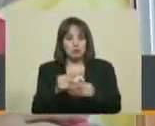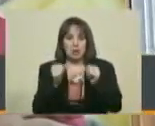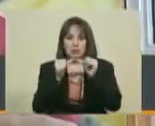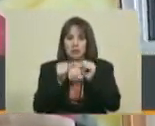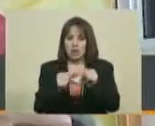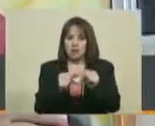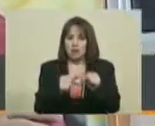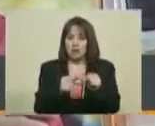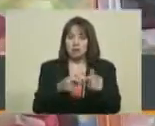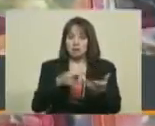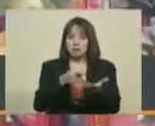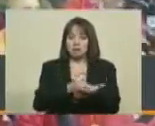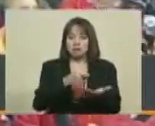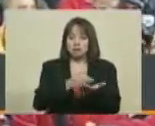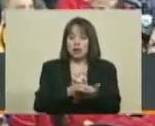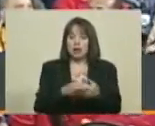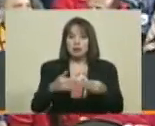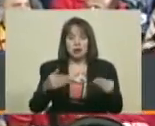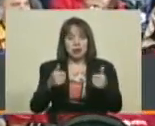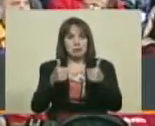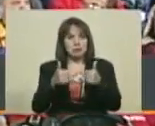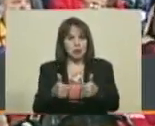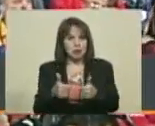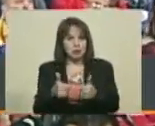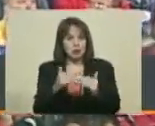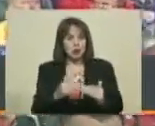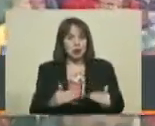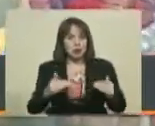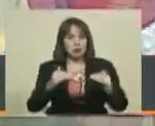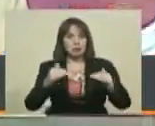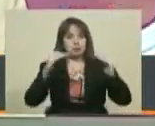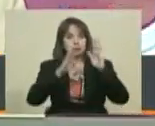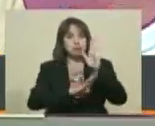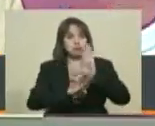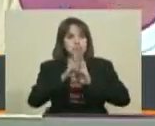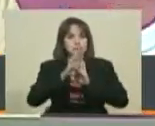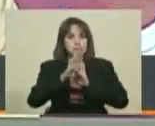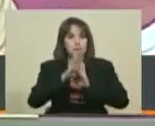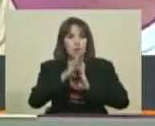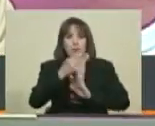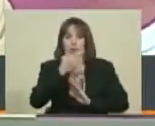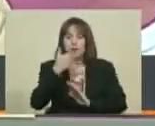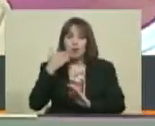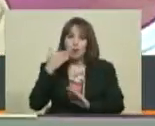estables y crecientes. Y permitió